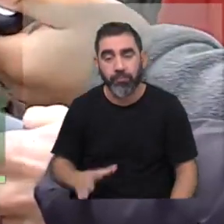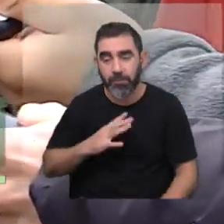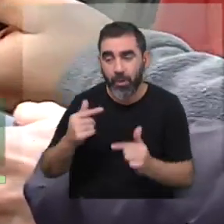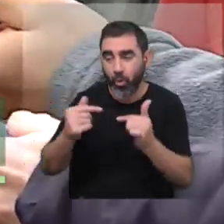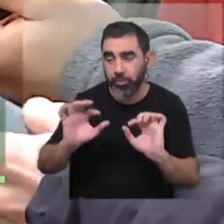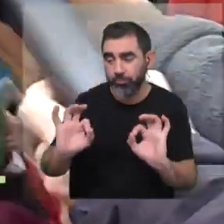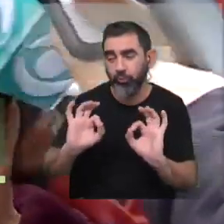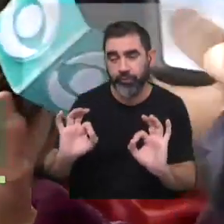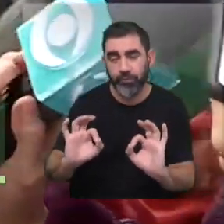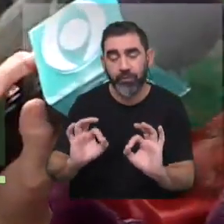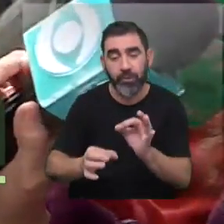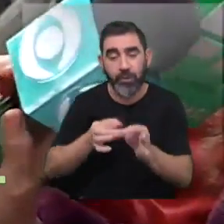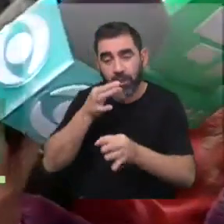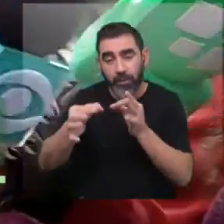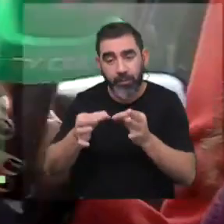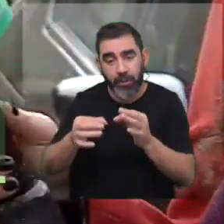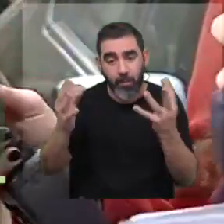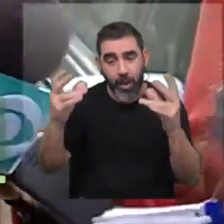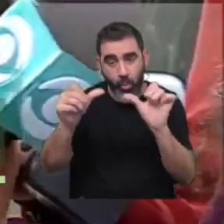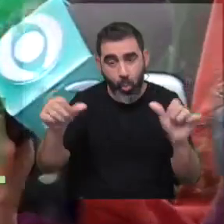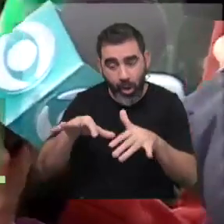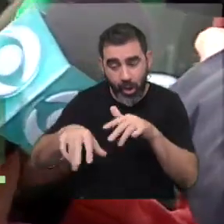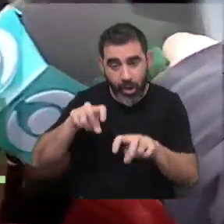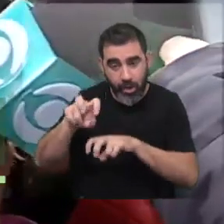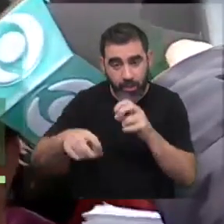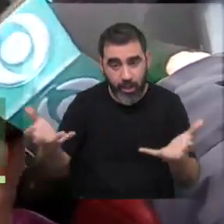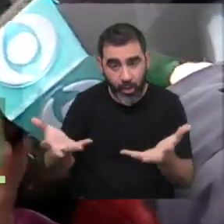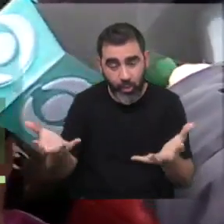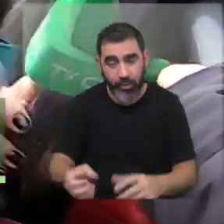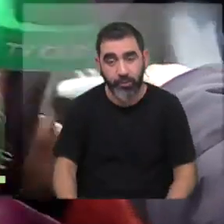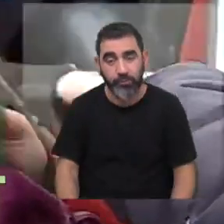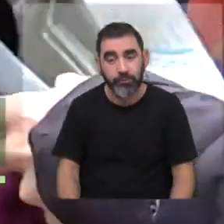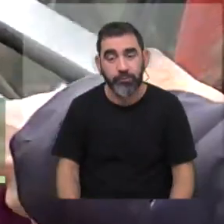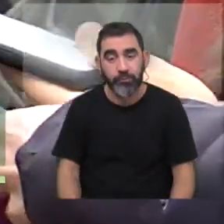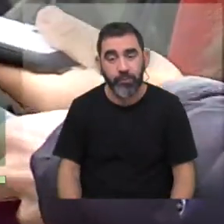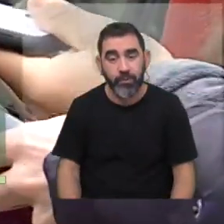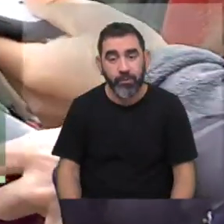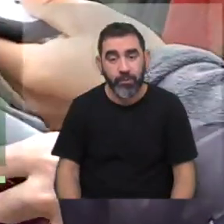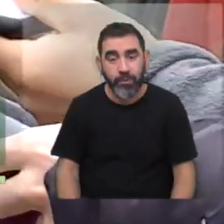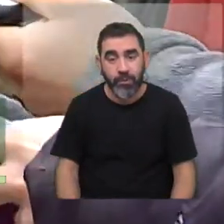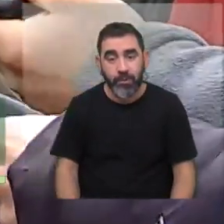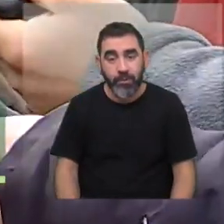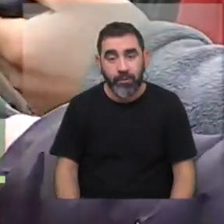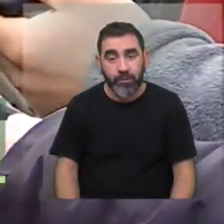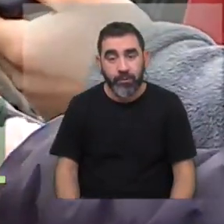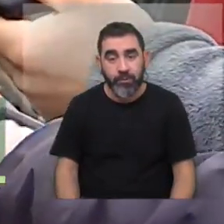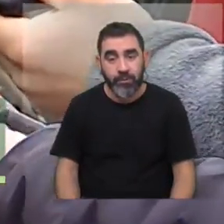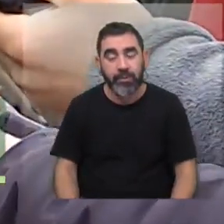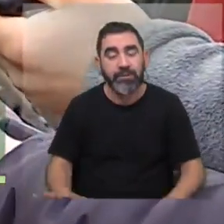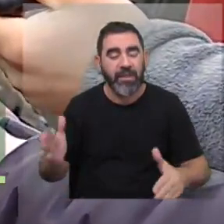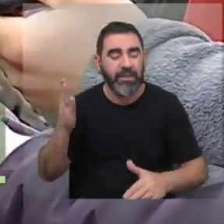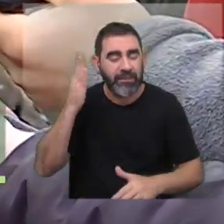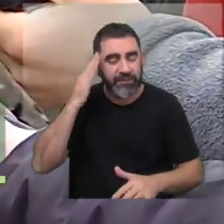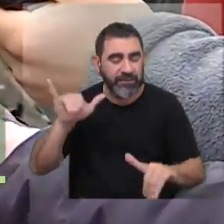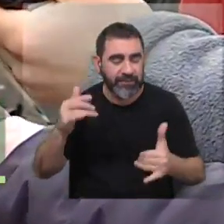que necesitan manera mencionar Alo Y usted puede trasladarnos es Ustedes ya tienen conocimiento un